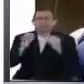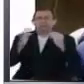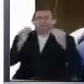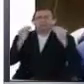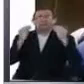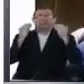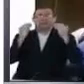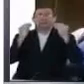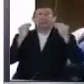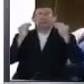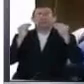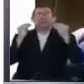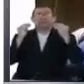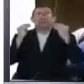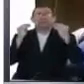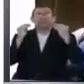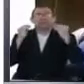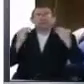Está